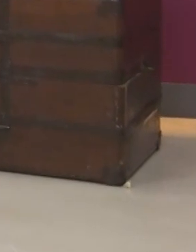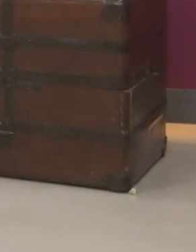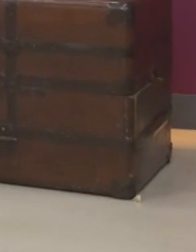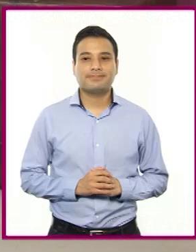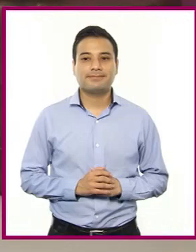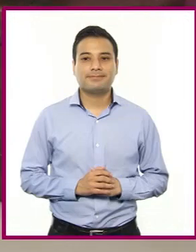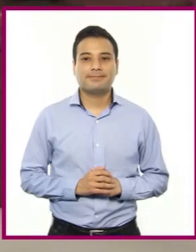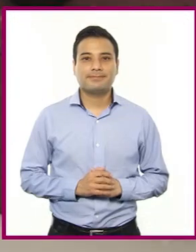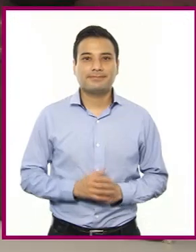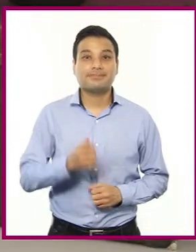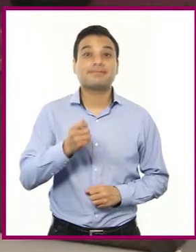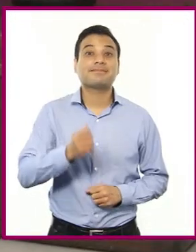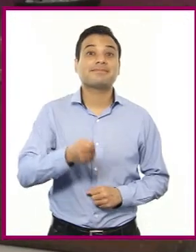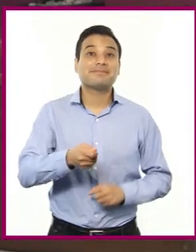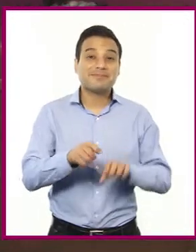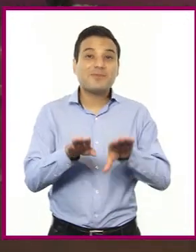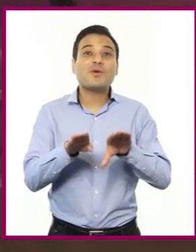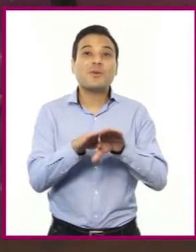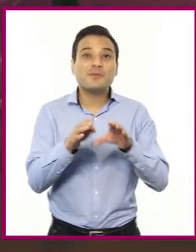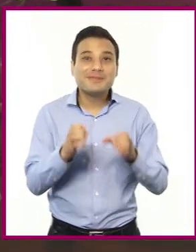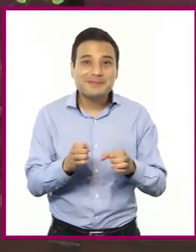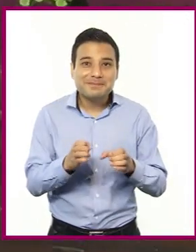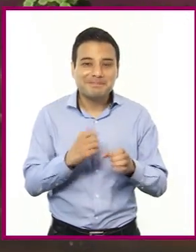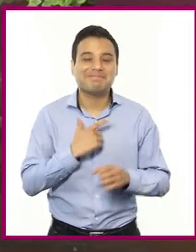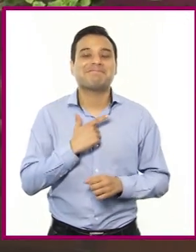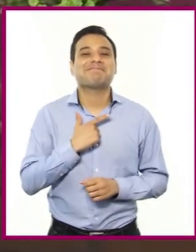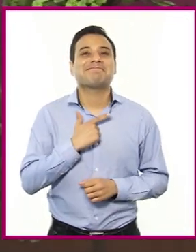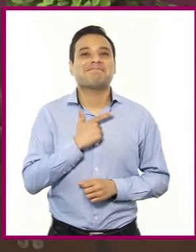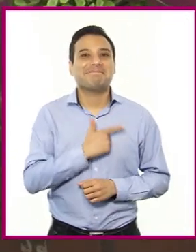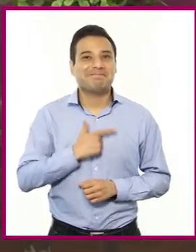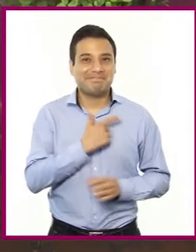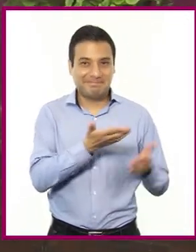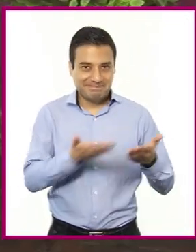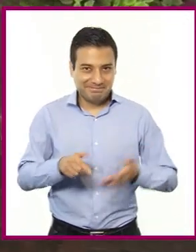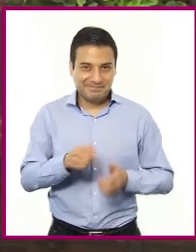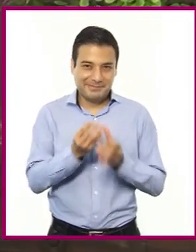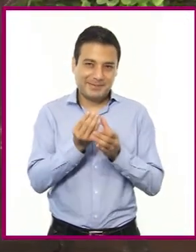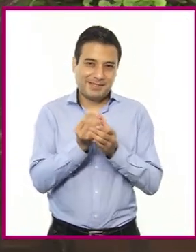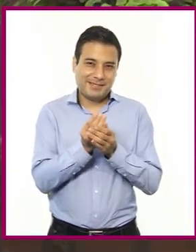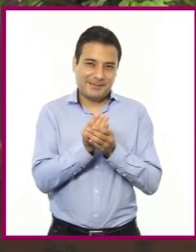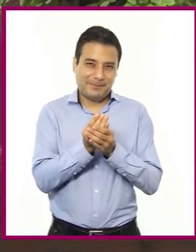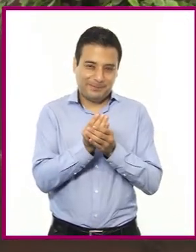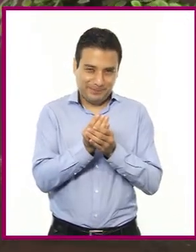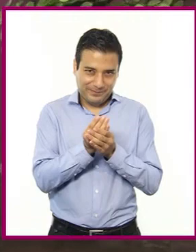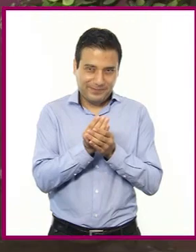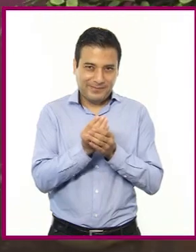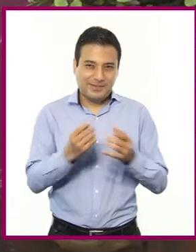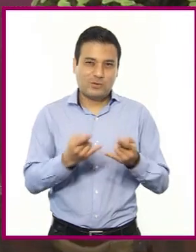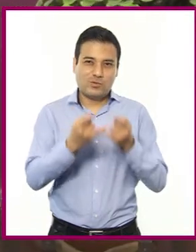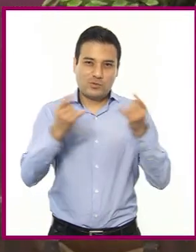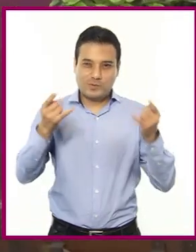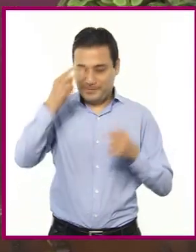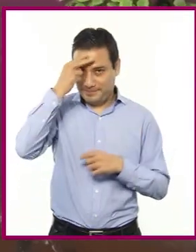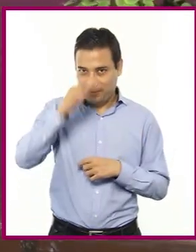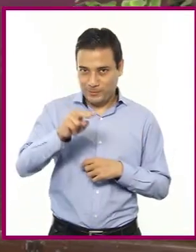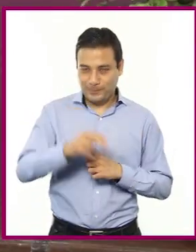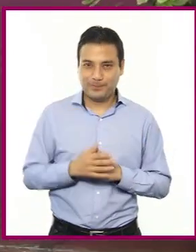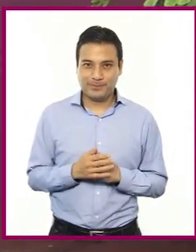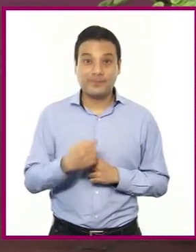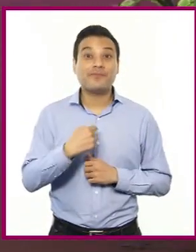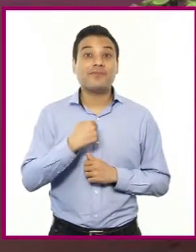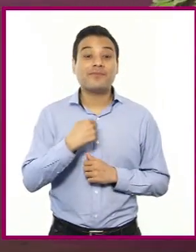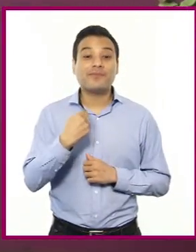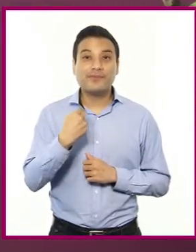Saludos, ¿cómo están? Qué gusto darles la bienvenida a una sesión más de la asignatura Historia de México. Soy el